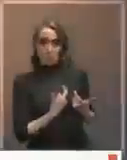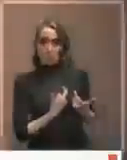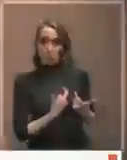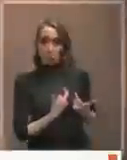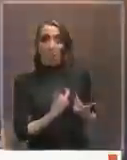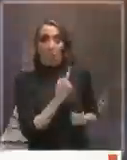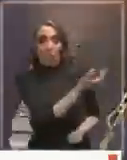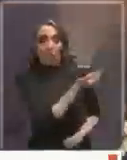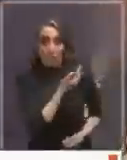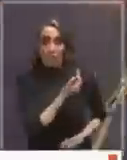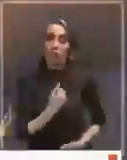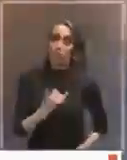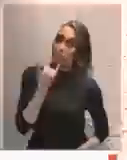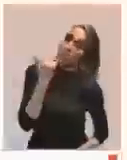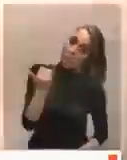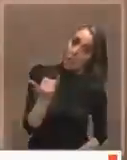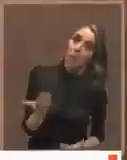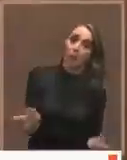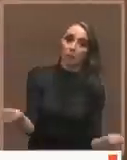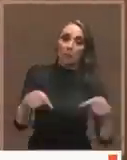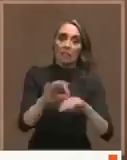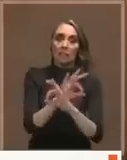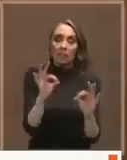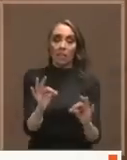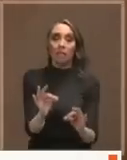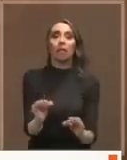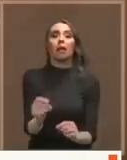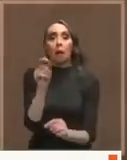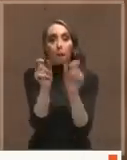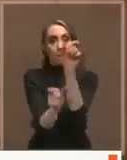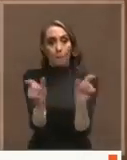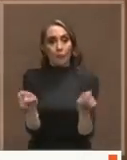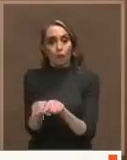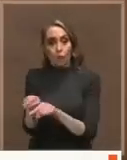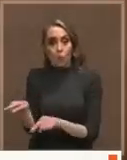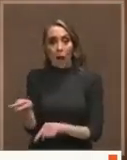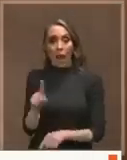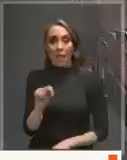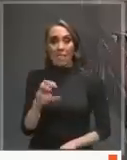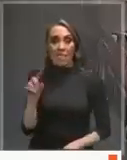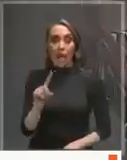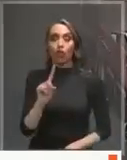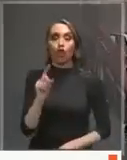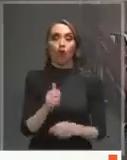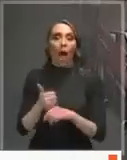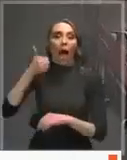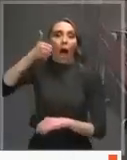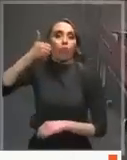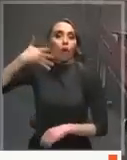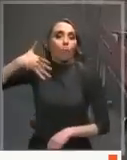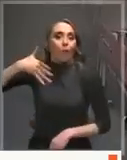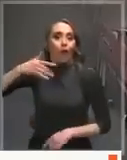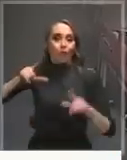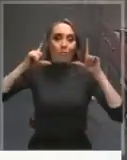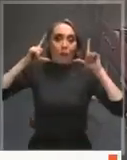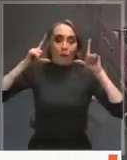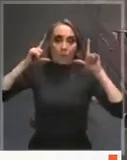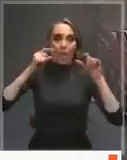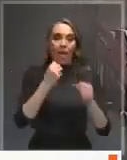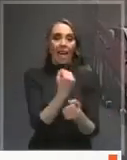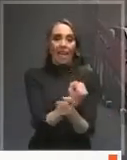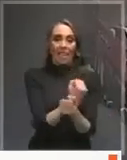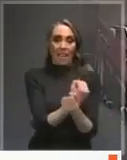a veces yo he llamado y ni han llegado. La vigilancia para personas como Santos, que no es una autoridad, implica que un carro de